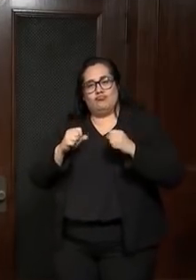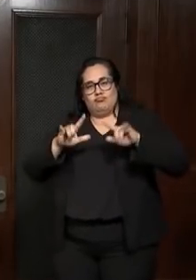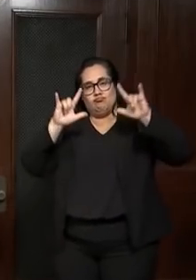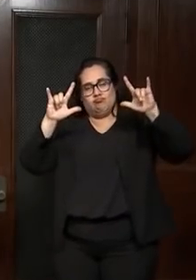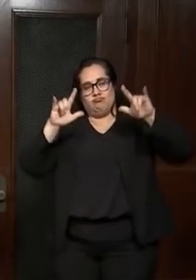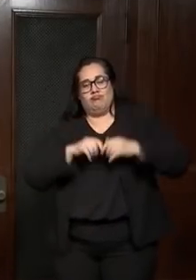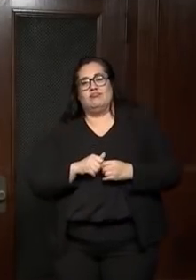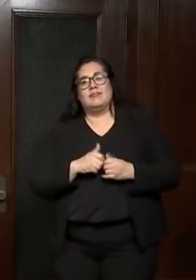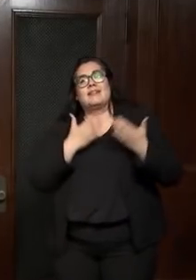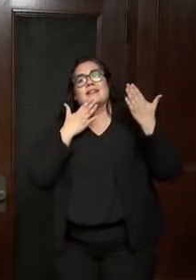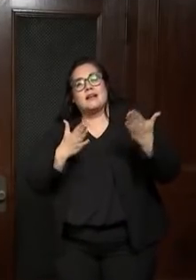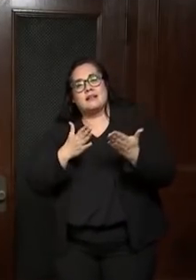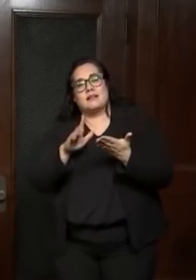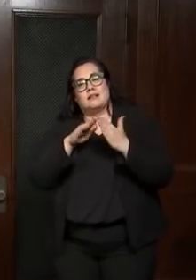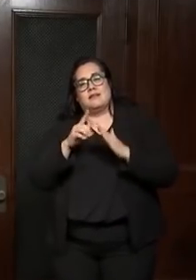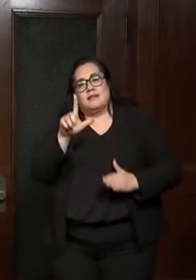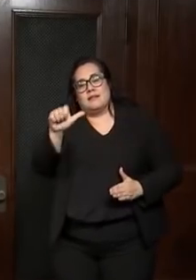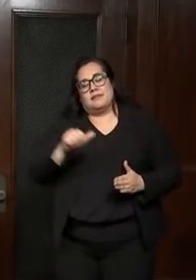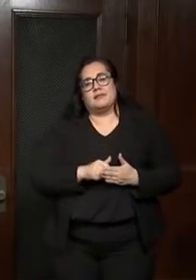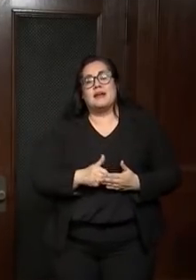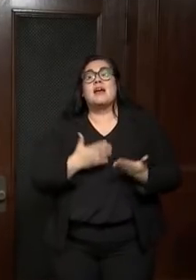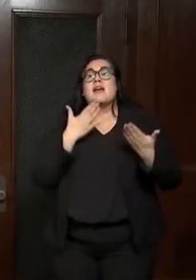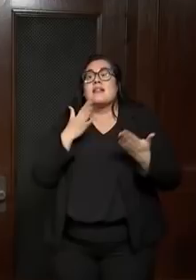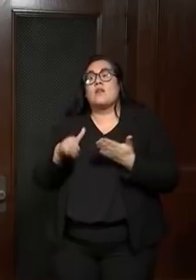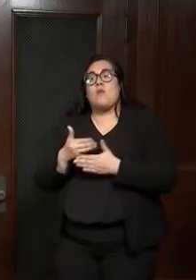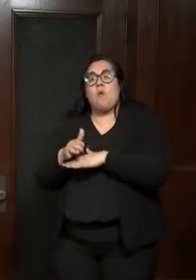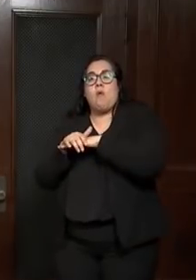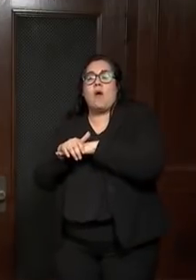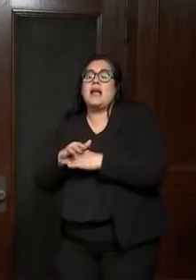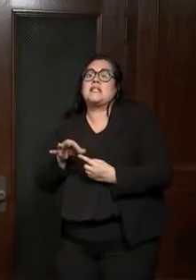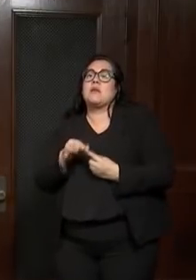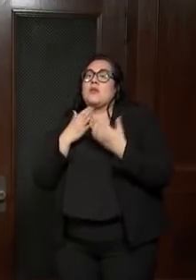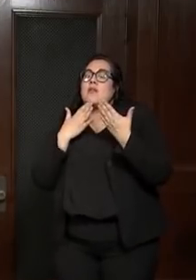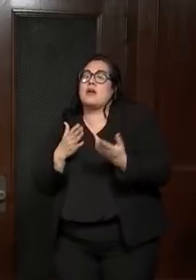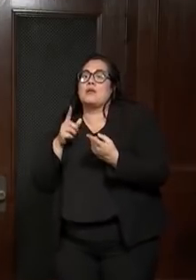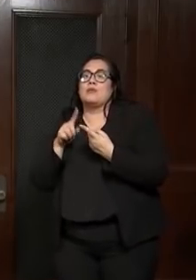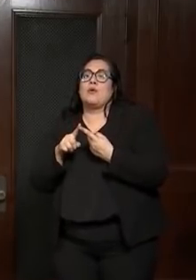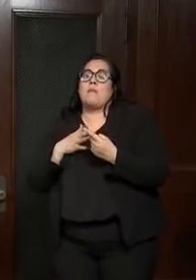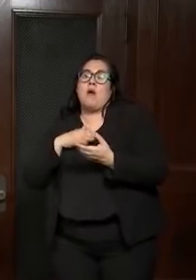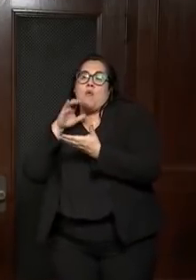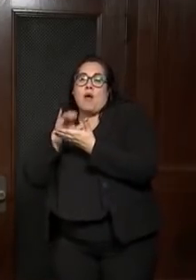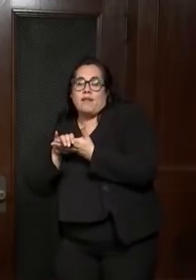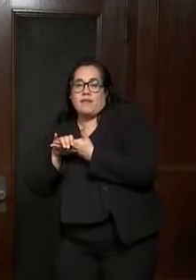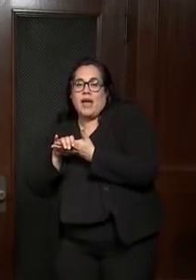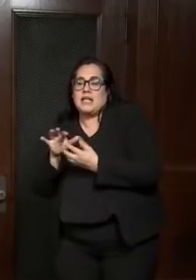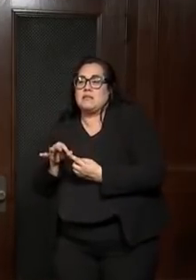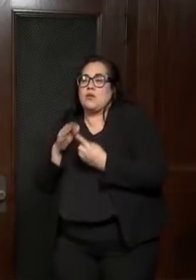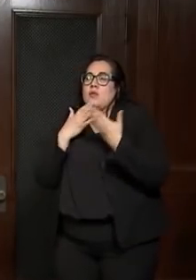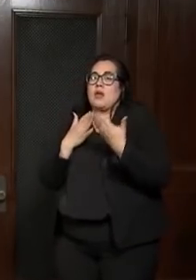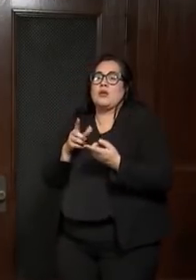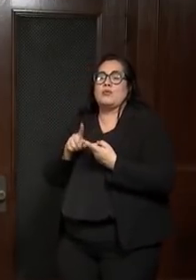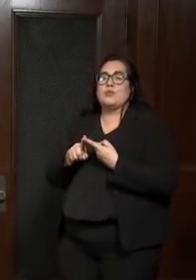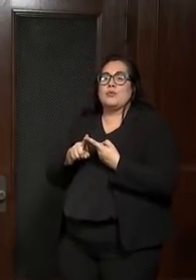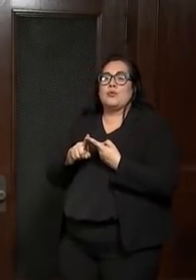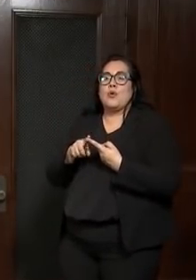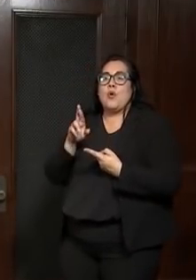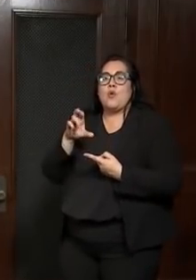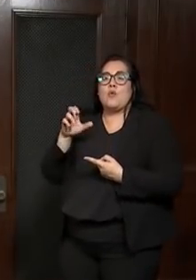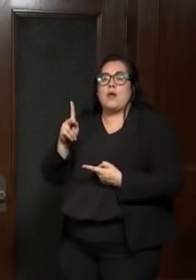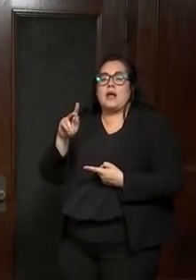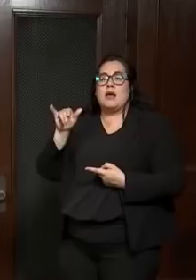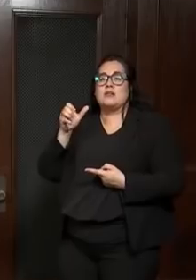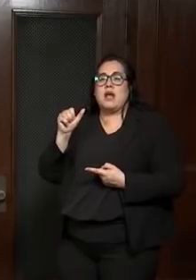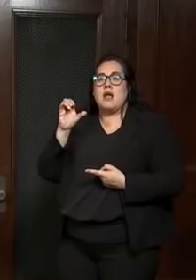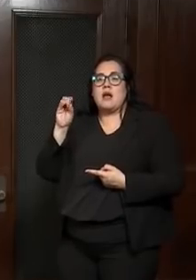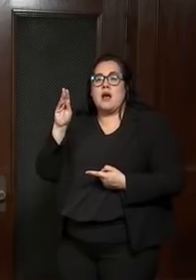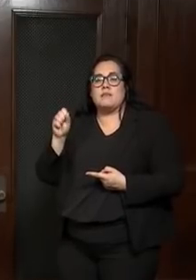amor. Gracias, Los Ángeles. Thank you all. And a special thank you to my wife, a special thank you to Rick Jacobs